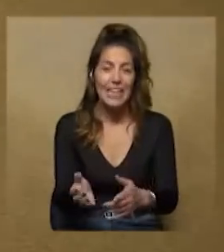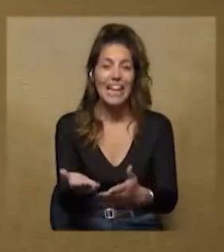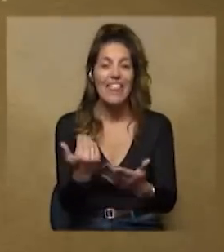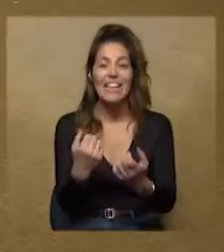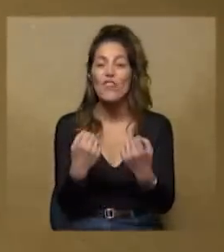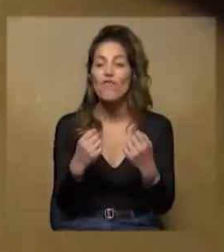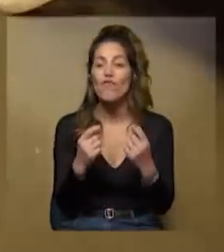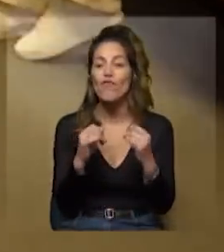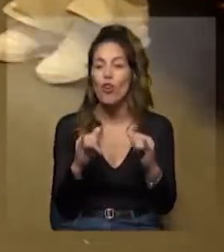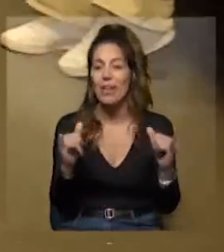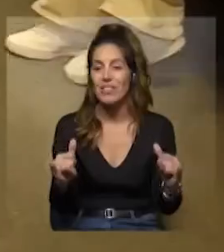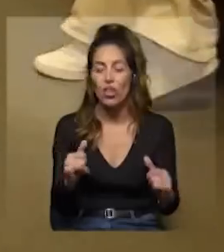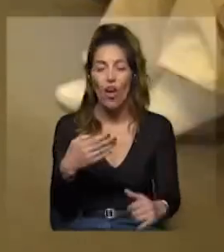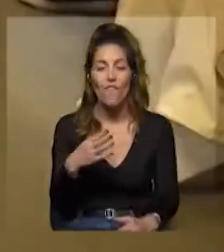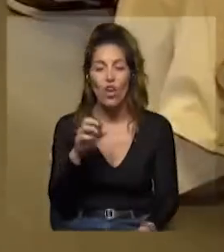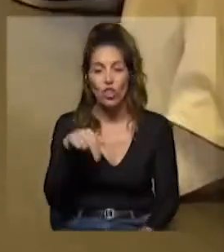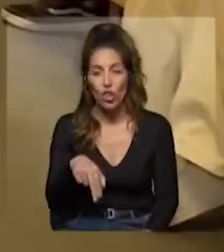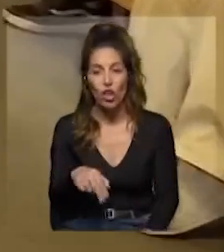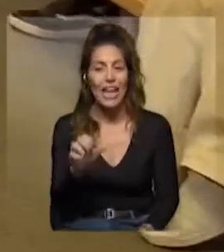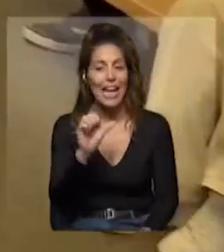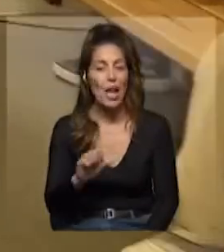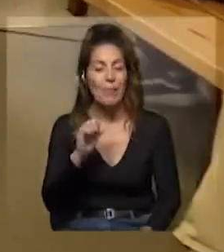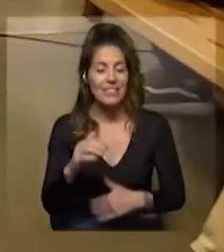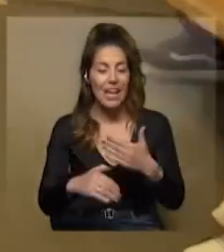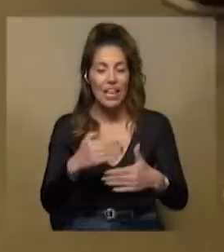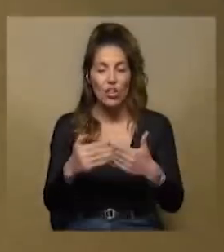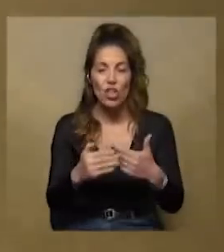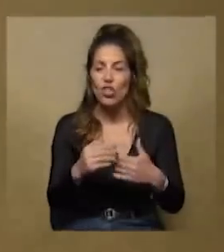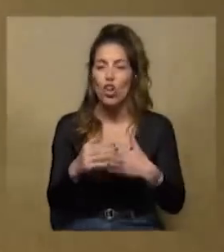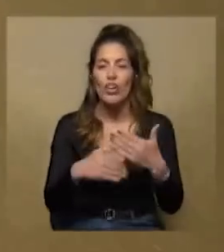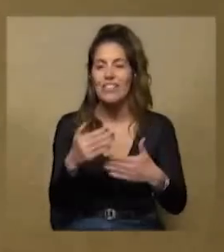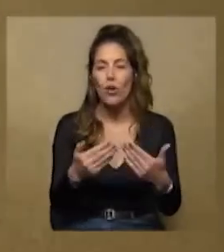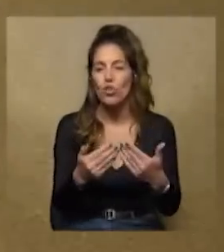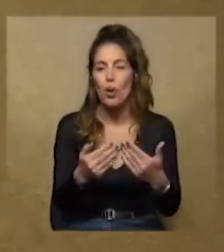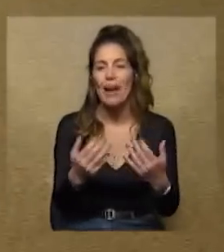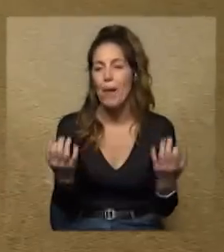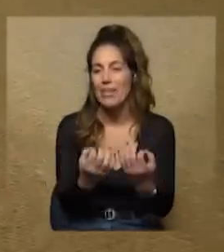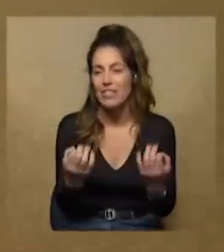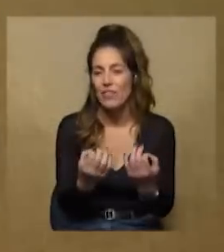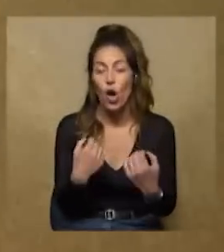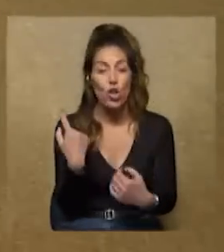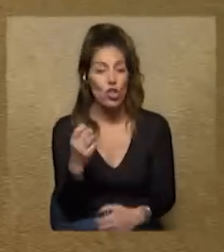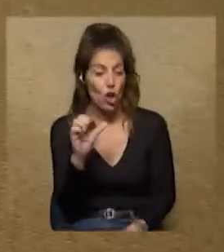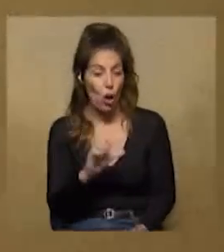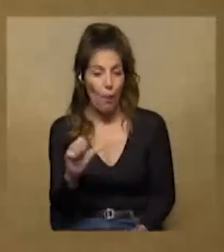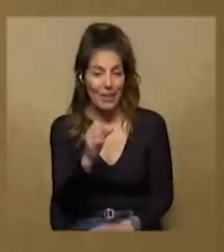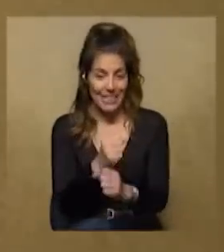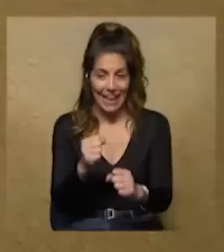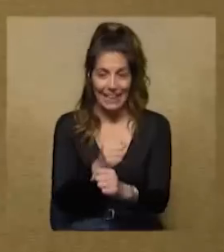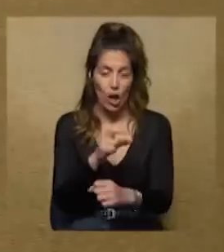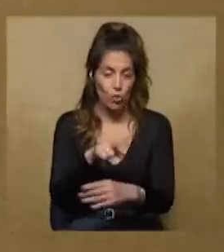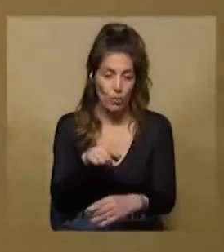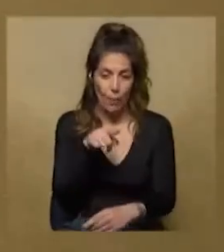principio Boston que es la empresa que lo desarrolló no lo desarrolló para una función específica es como una hoja en blanco nosotros como empresa de ingeniería lo usamos para esto